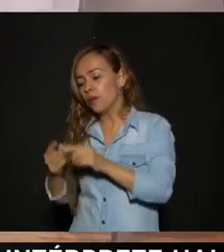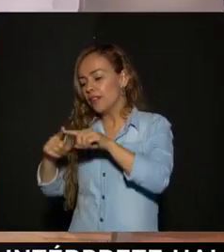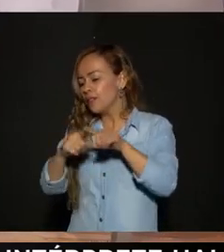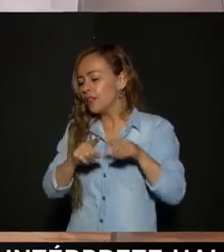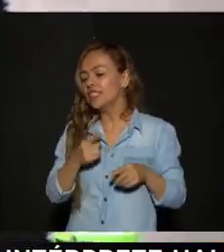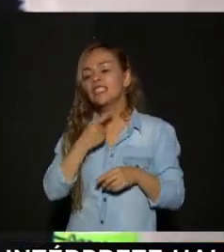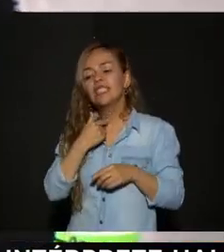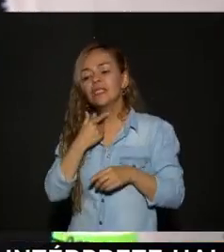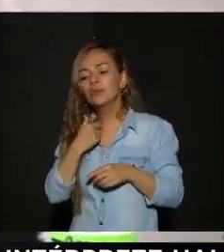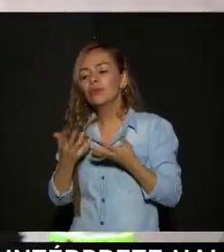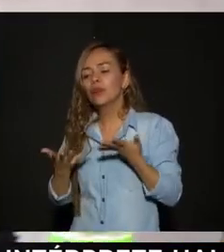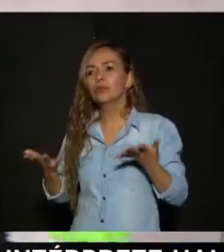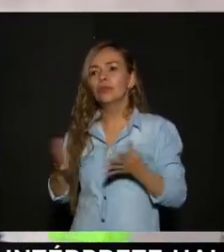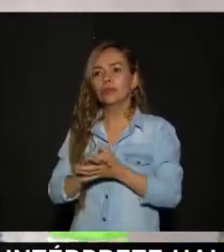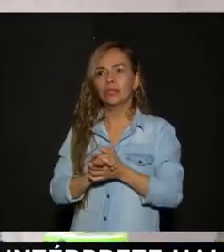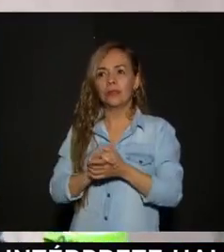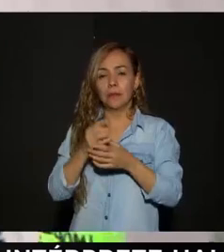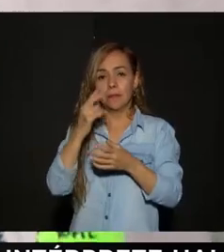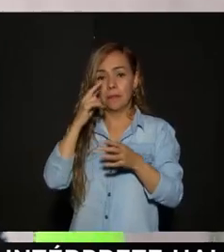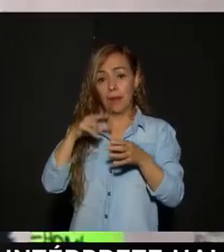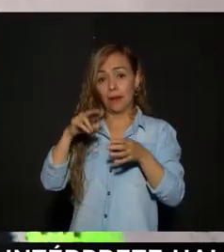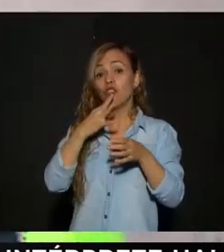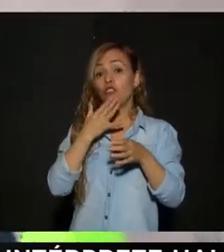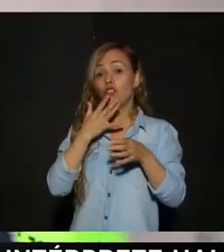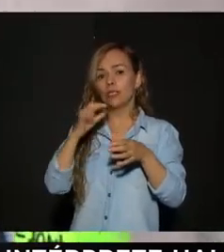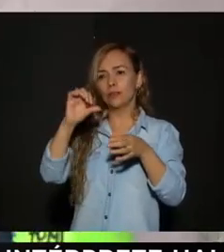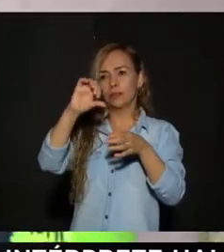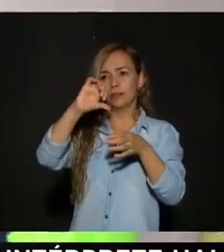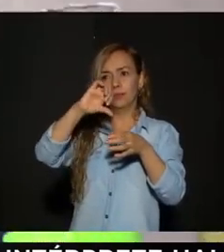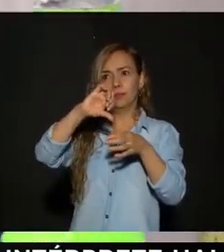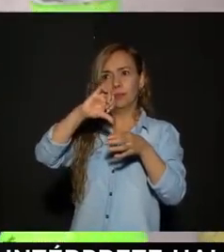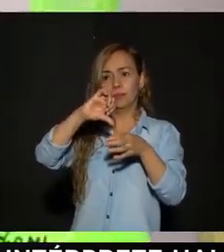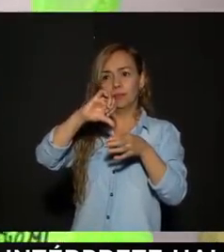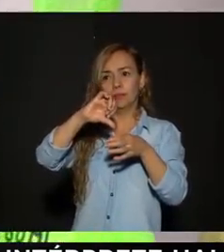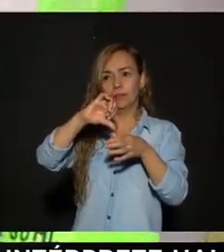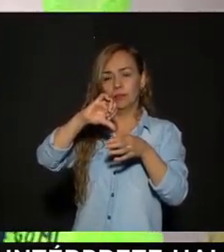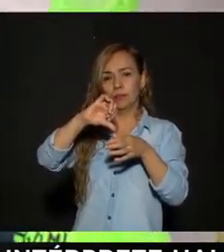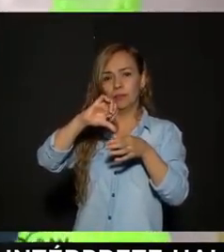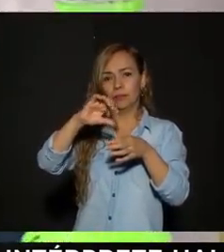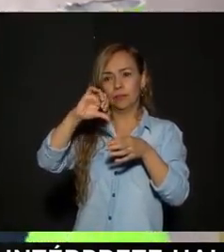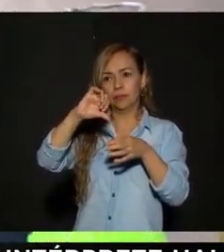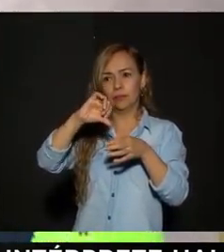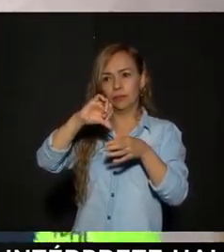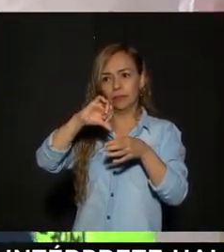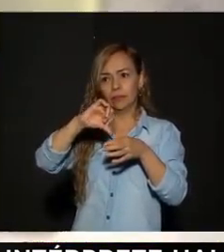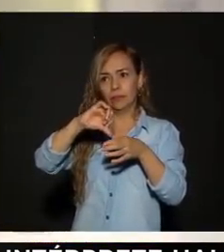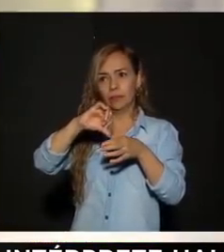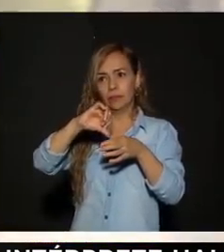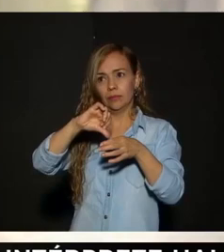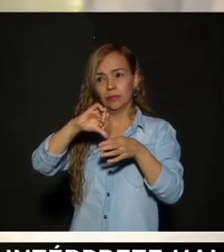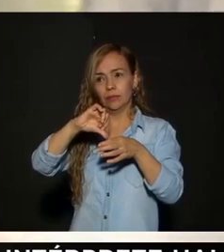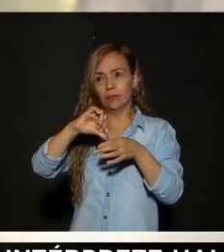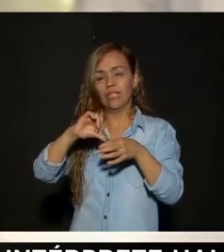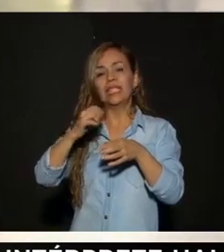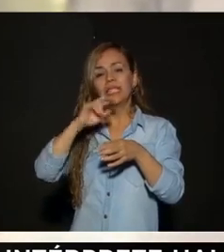Bueno, vamos a echar gotas. Apretamos duro, gotas, echémosle. Siempre involucrándolo, ¿cierto? Lo que